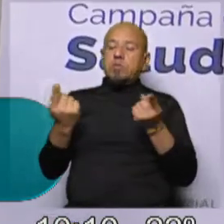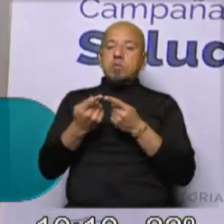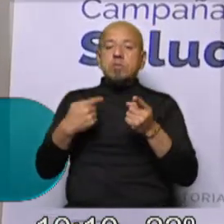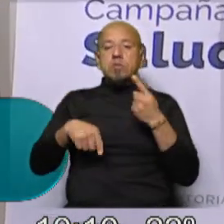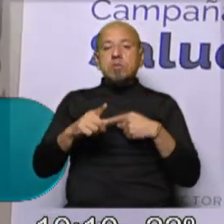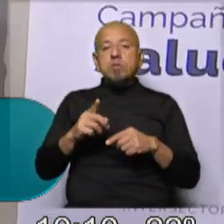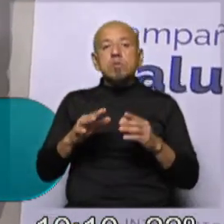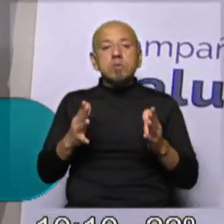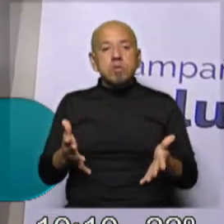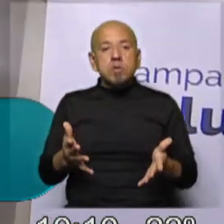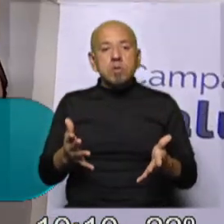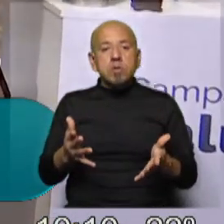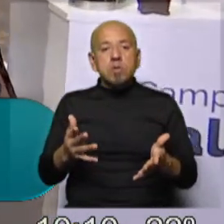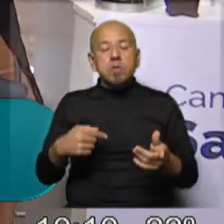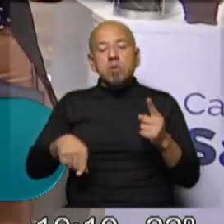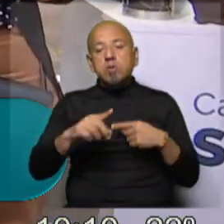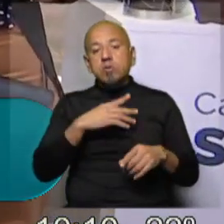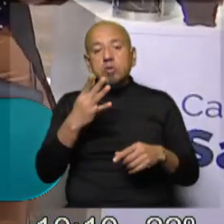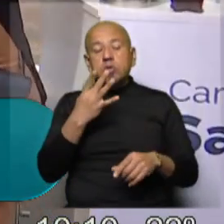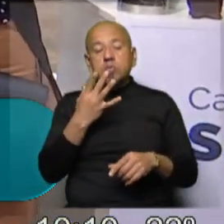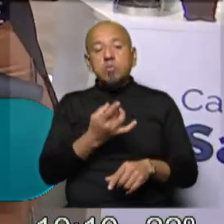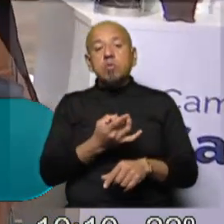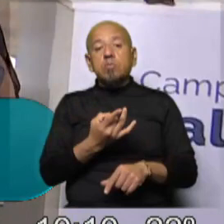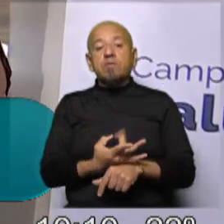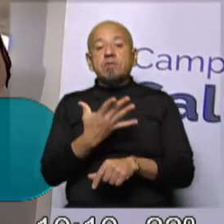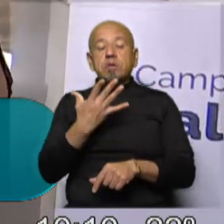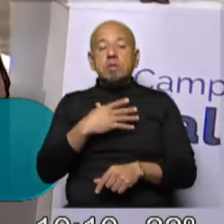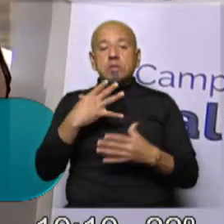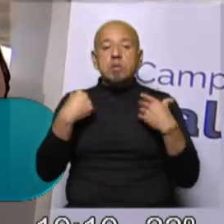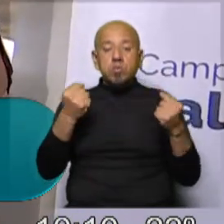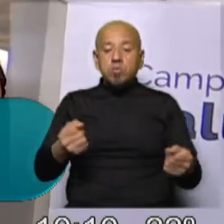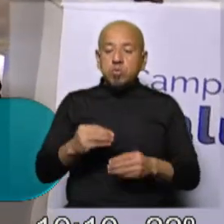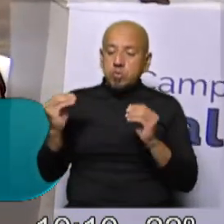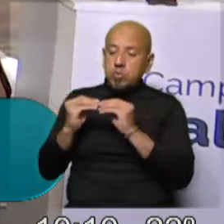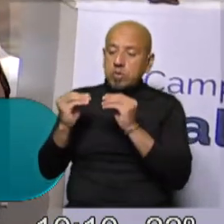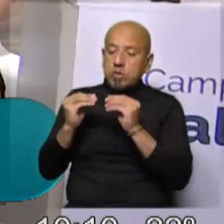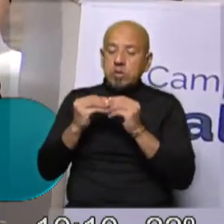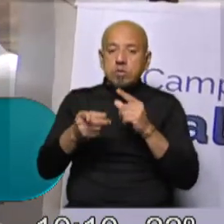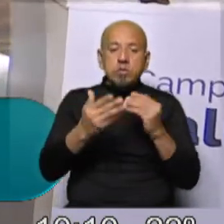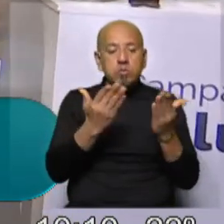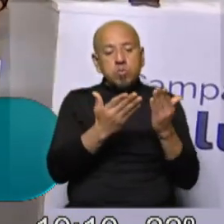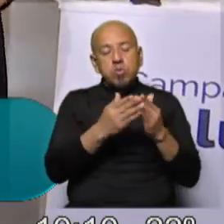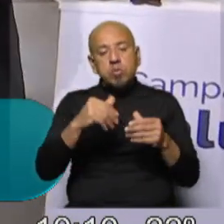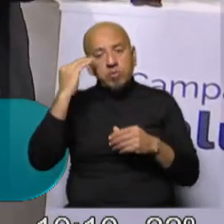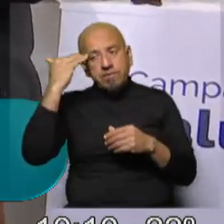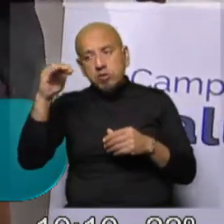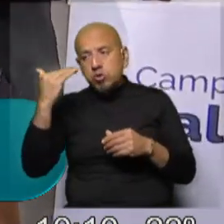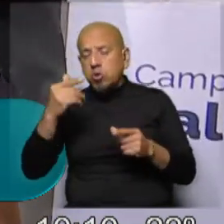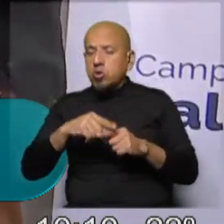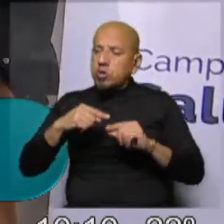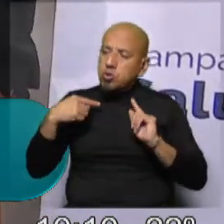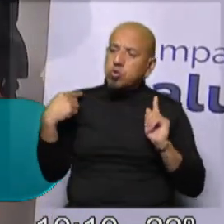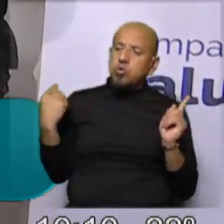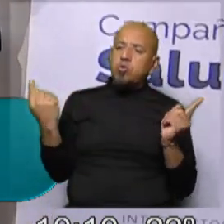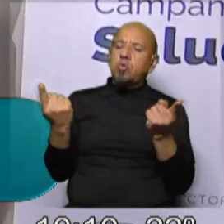desde todos, desde los profesionales de la salud, pero también el vecino, el compañero de trabajo, el compañero de estudios, el docente, que todos tenemos